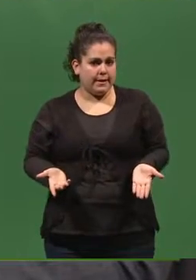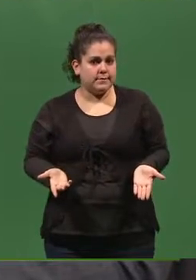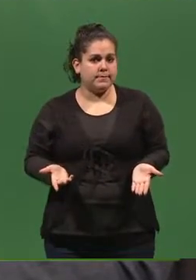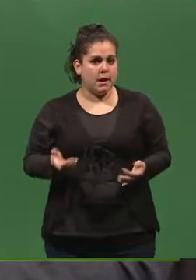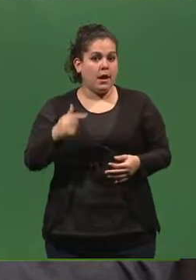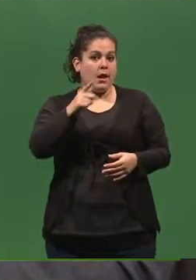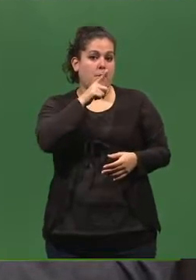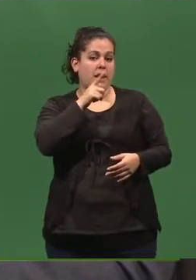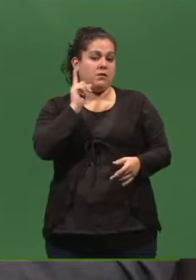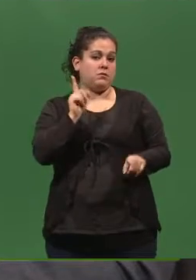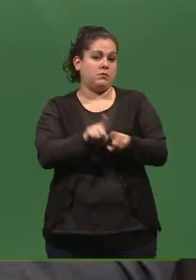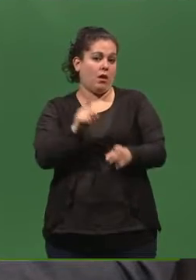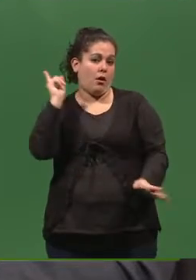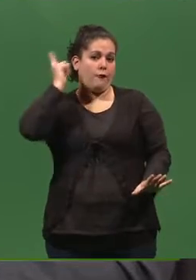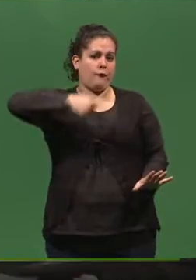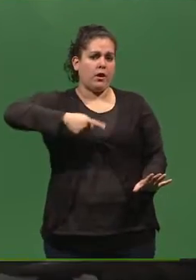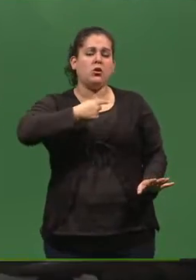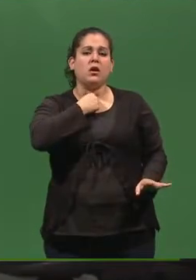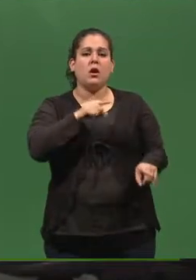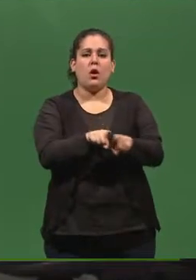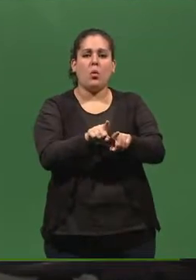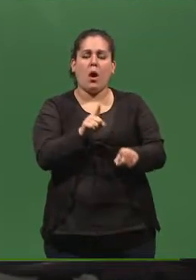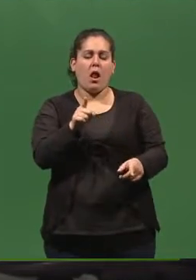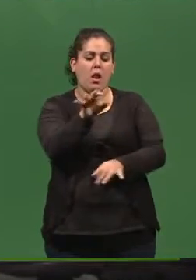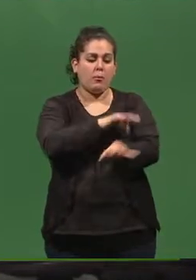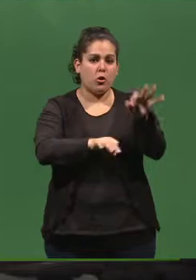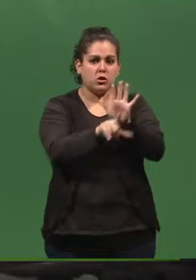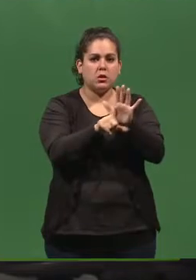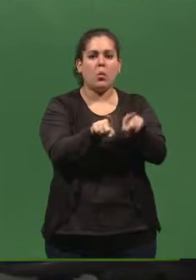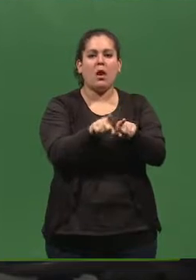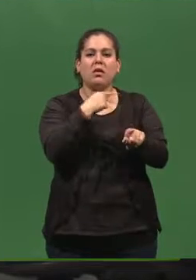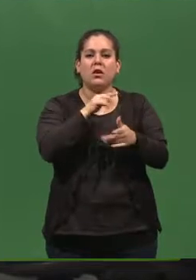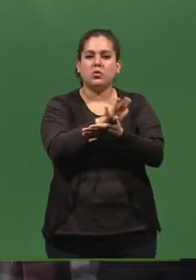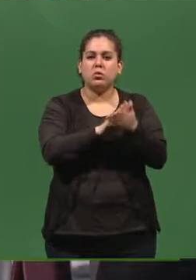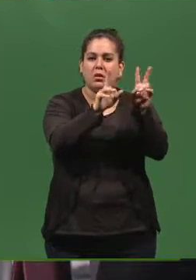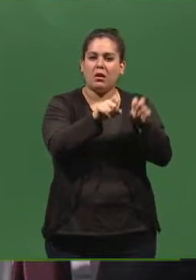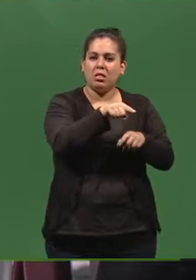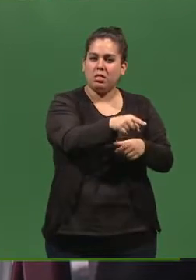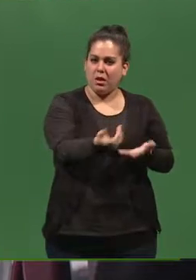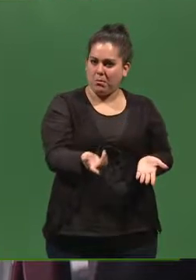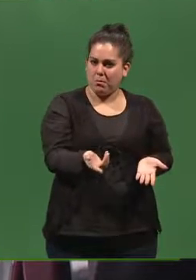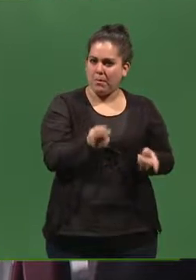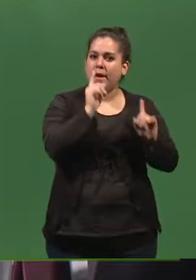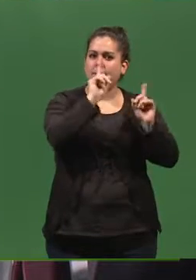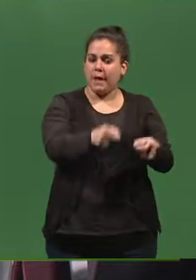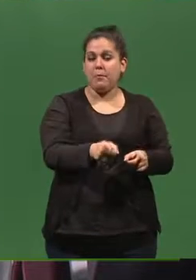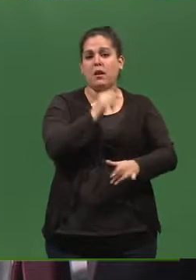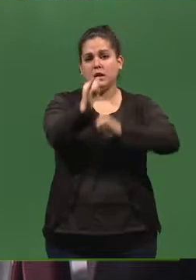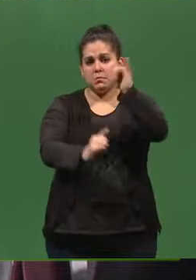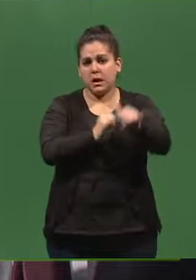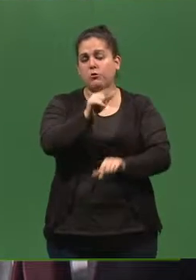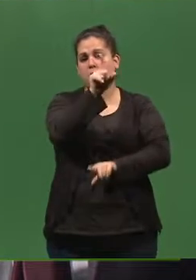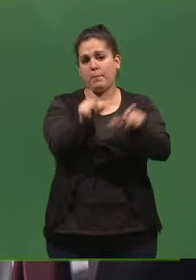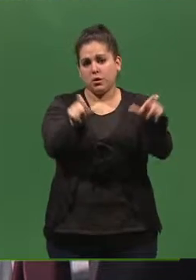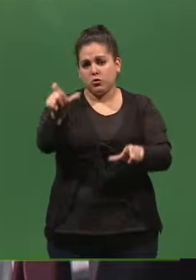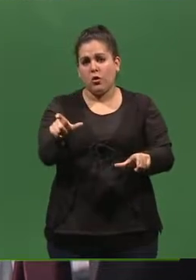personal, y el fallo también lo que busca también es intentar reparar esto de alguna manera con sus fórmulas, y por otro lado intentando plantear que